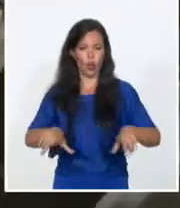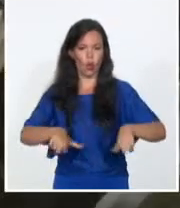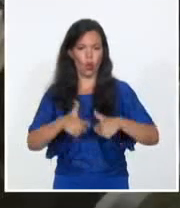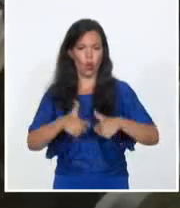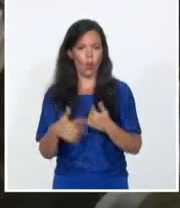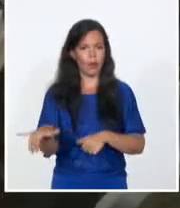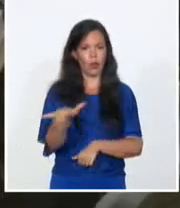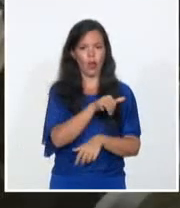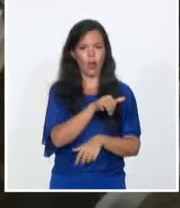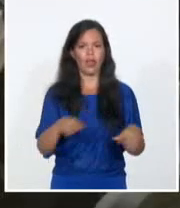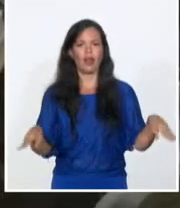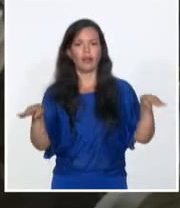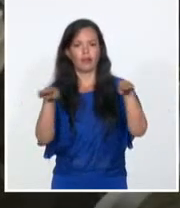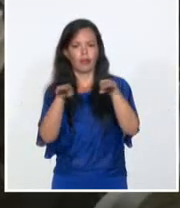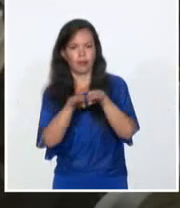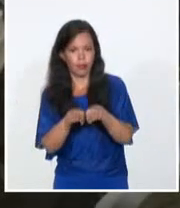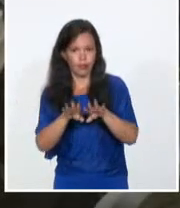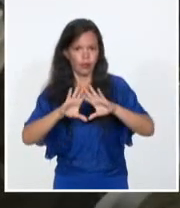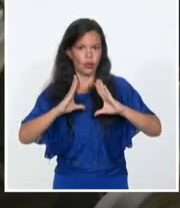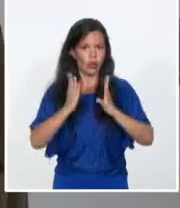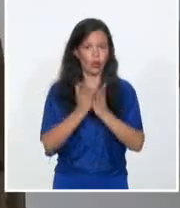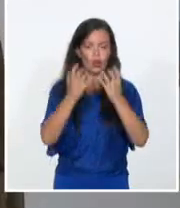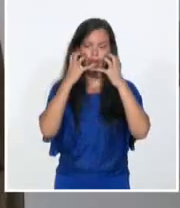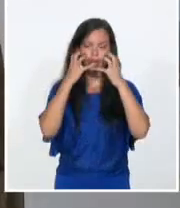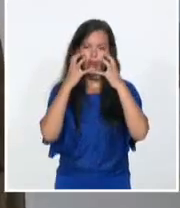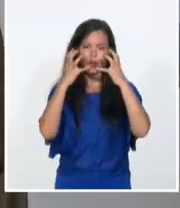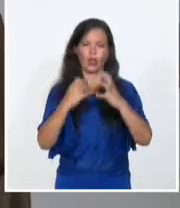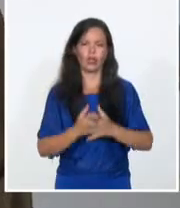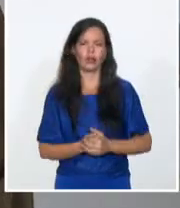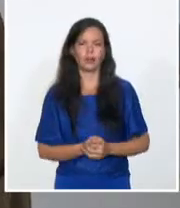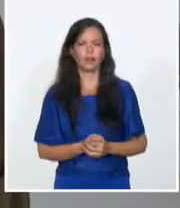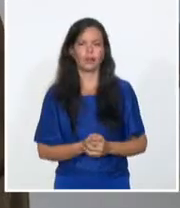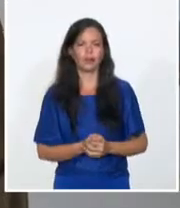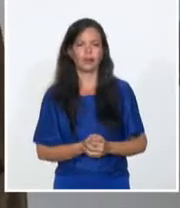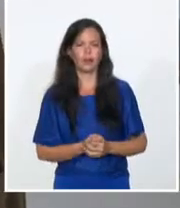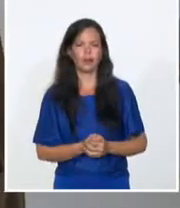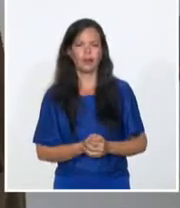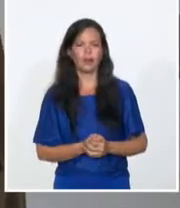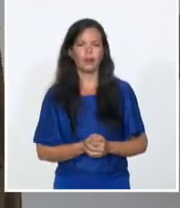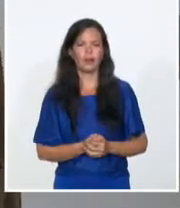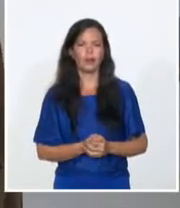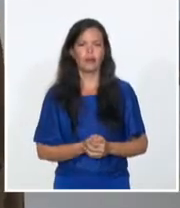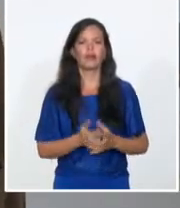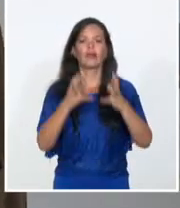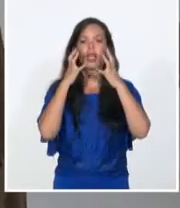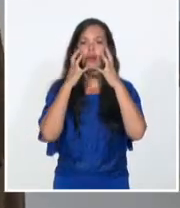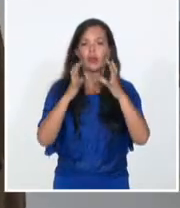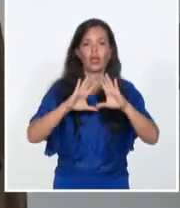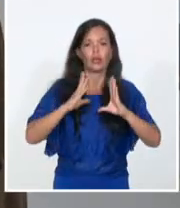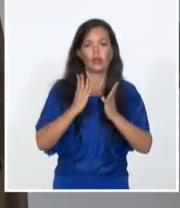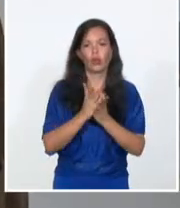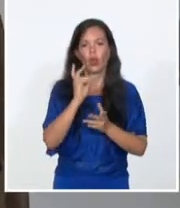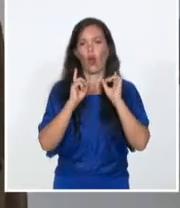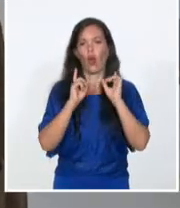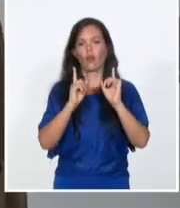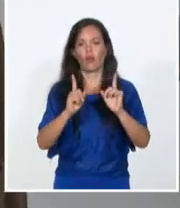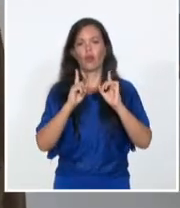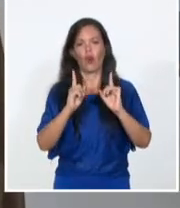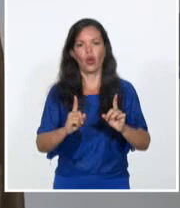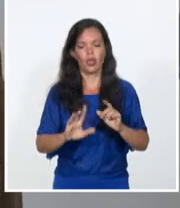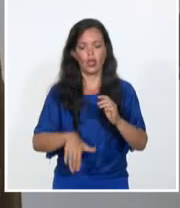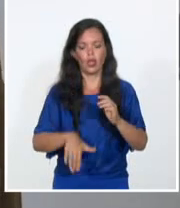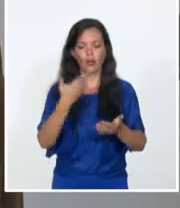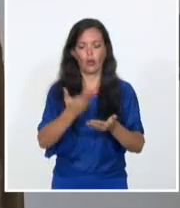aeronáutico sobresalen entre los ejes del encuentro. Es importante que las políticas que tenemos como objetivos a largo plazo a nivel de la